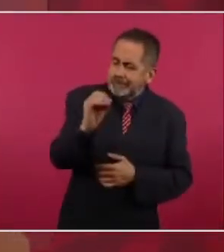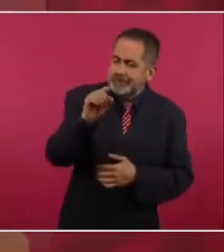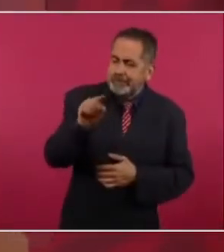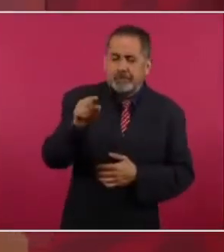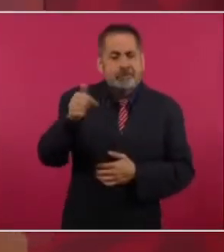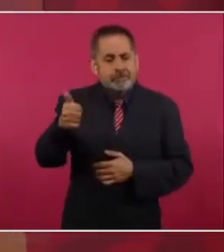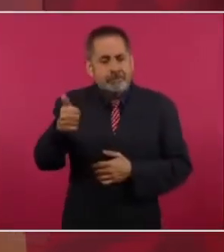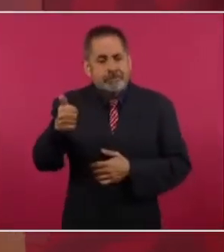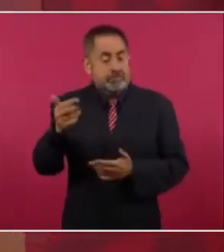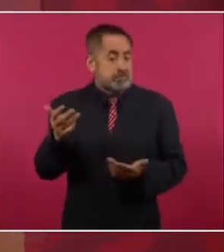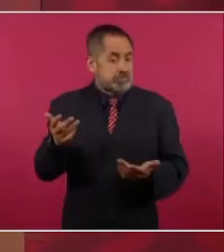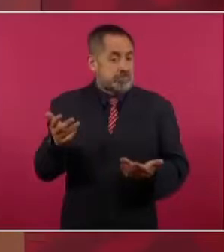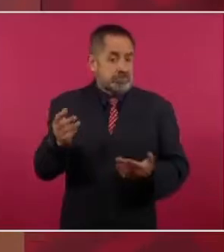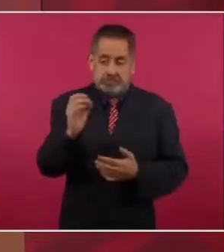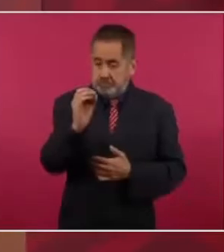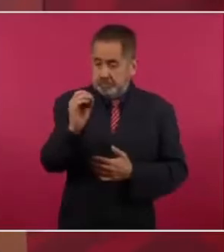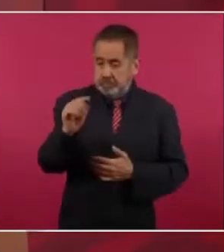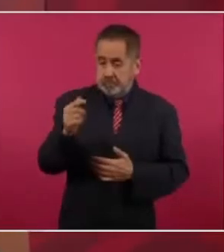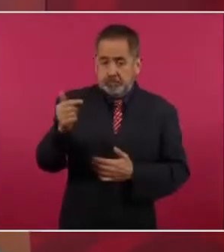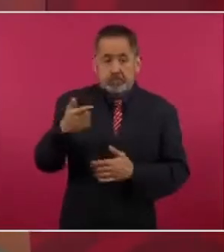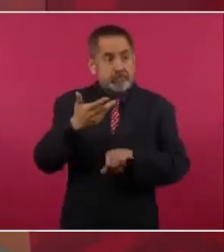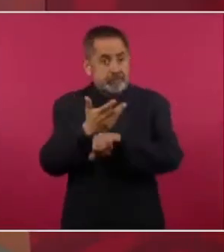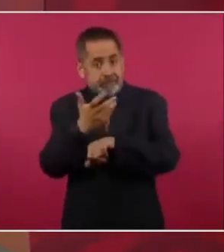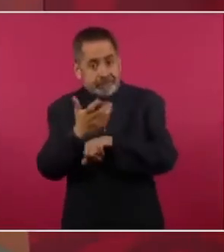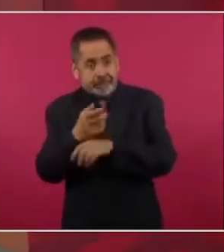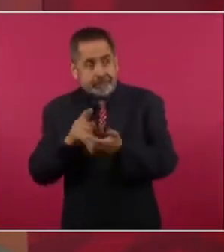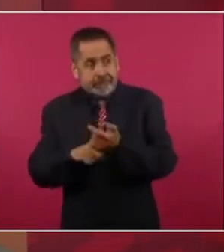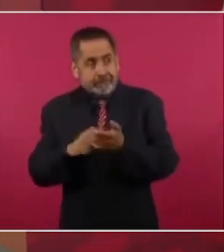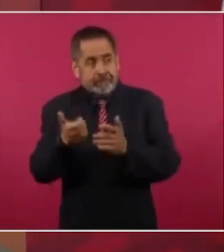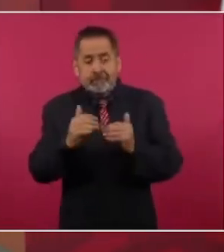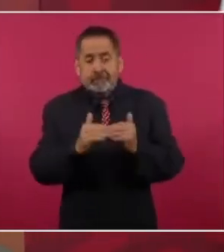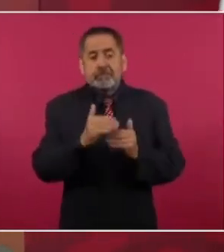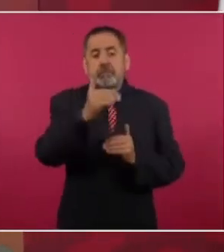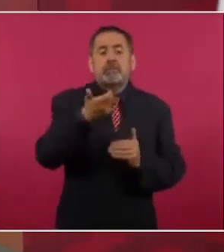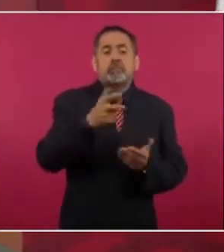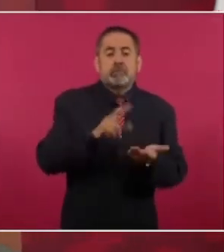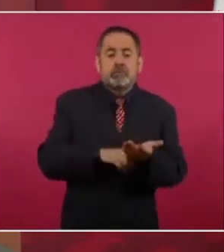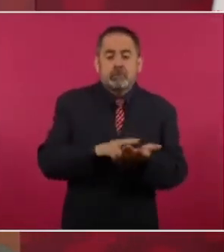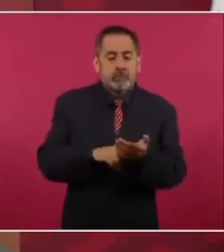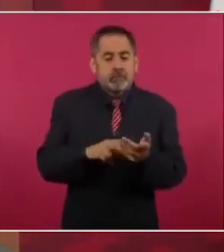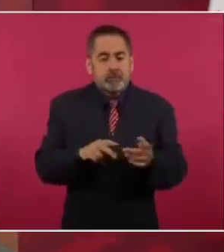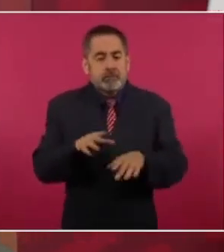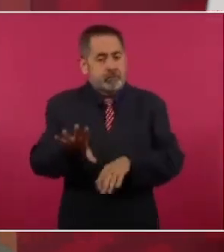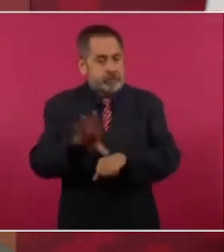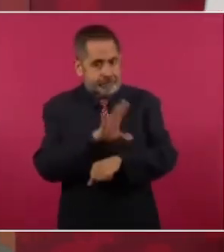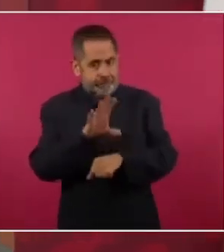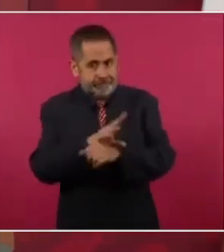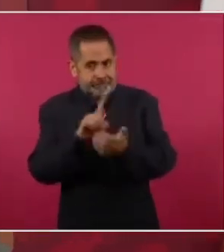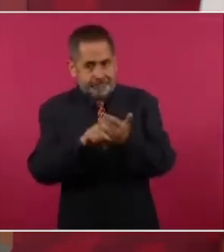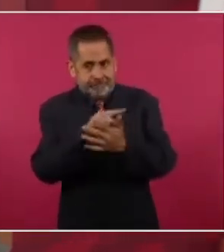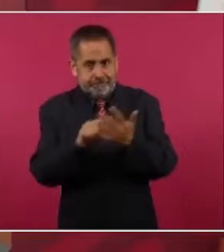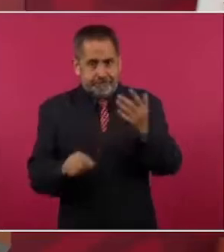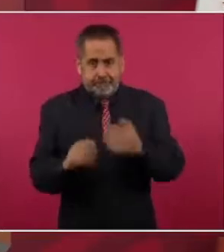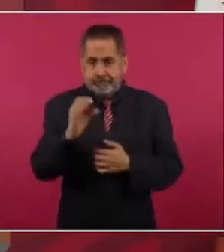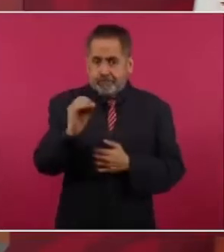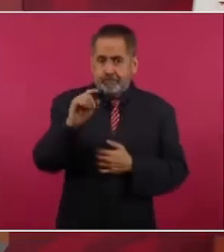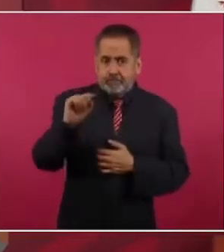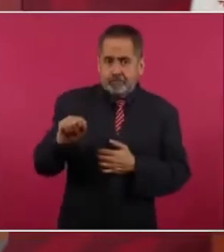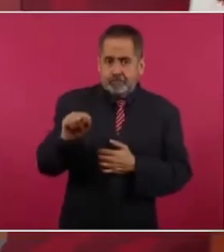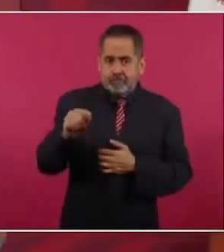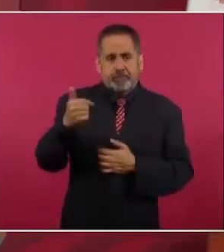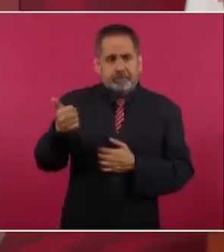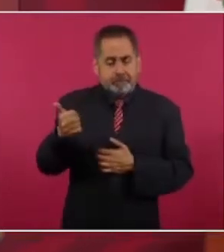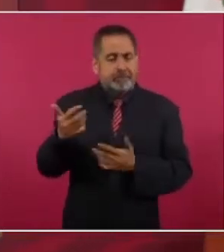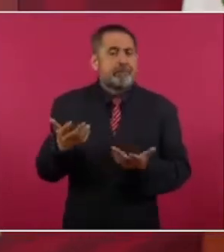0.6 y Estados Unidos tiene una inflación en energéticos del